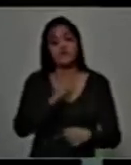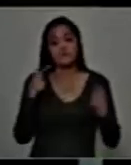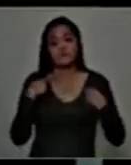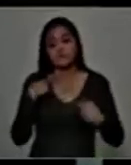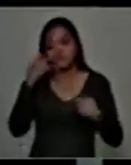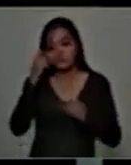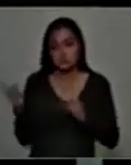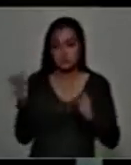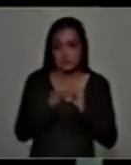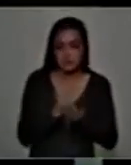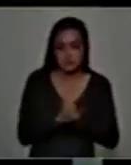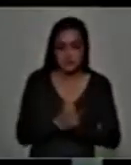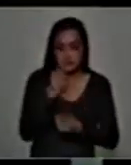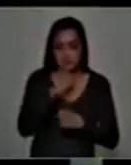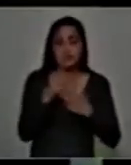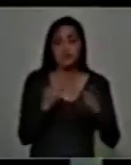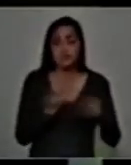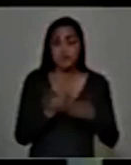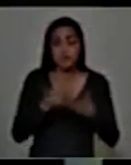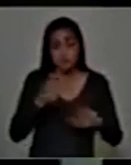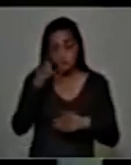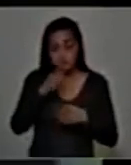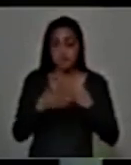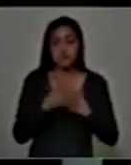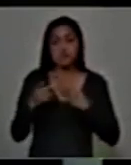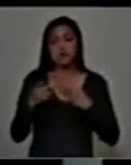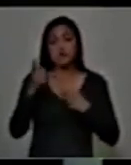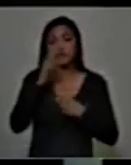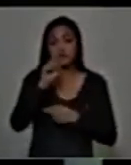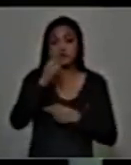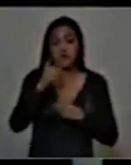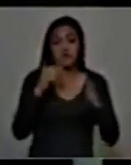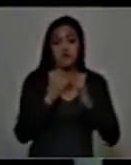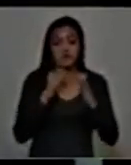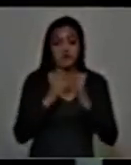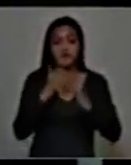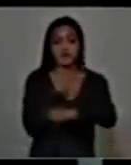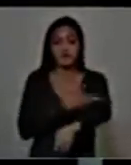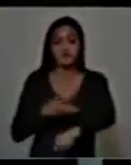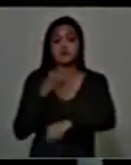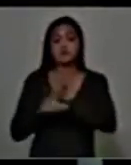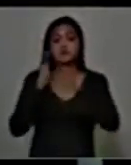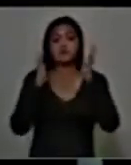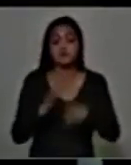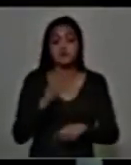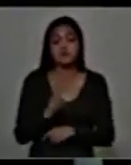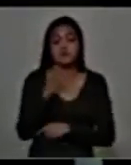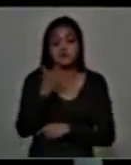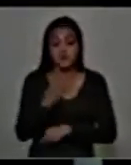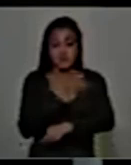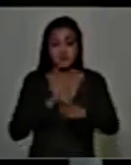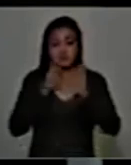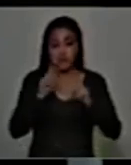zona de la calle Pensador Mexicano. Se está programando